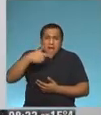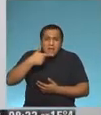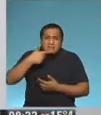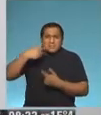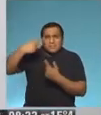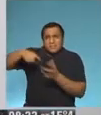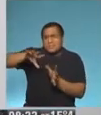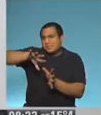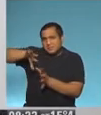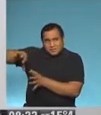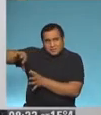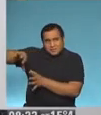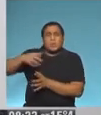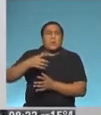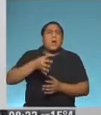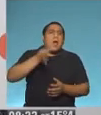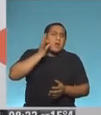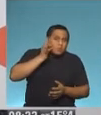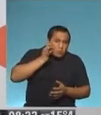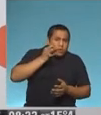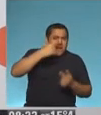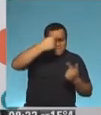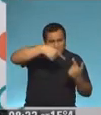todo azúcares refinados,